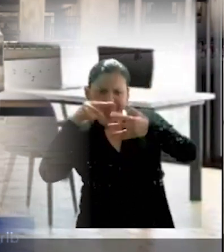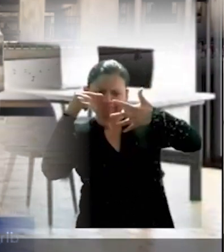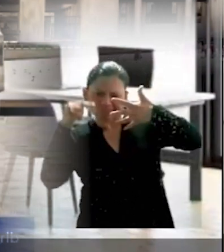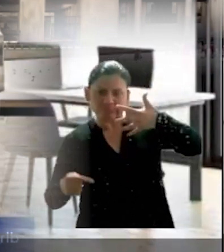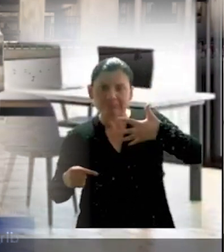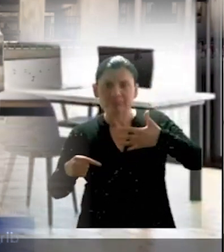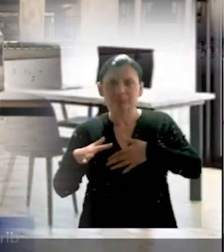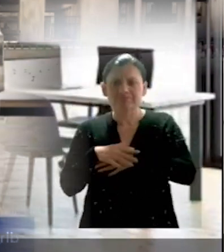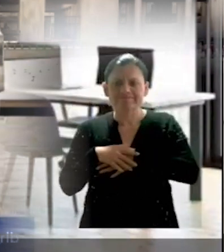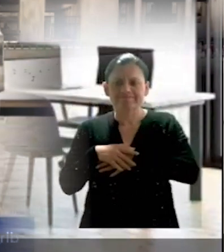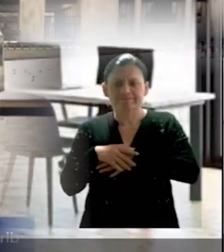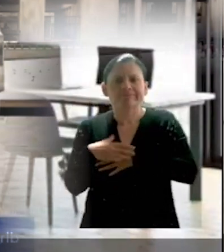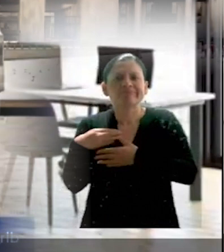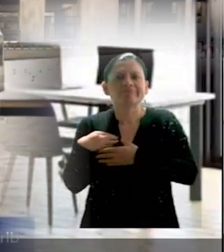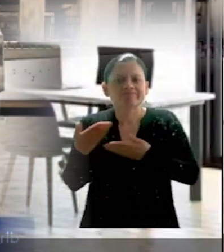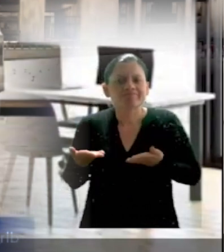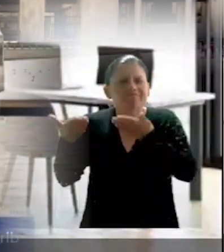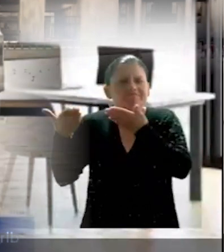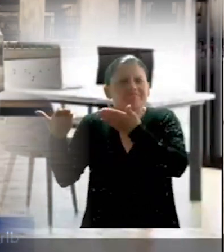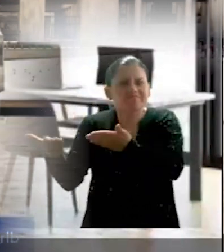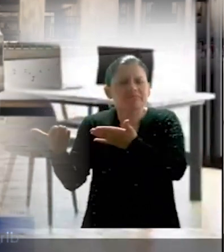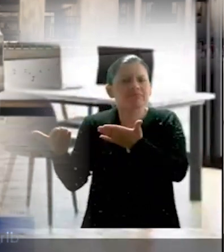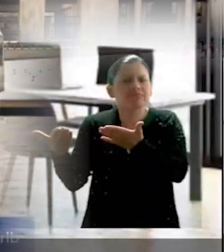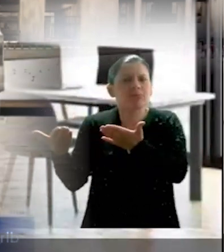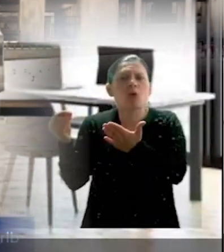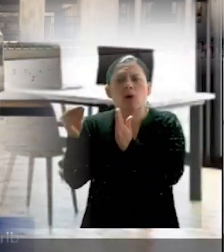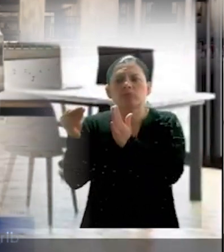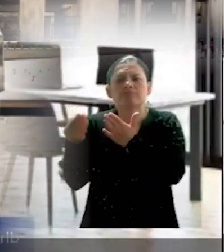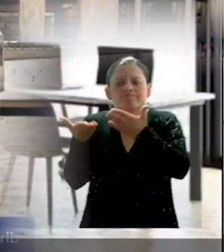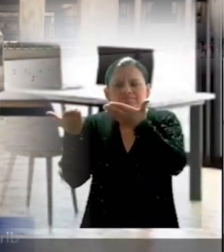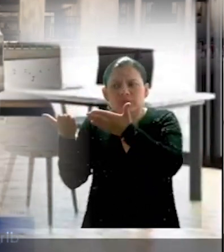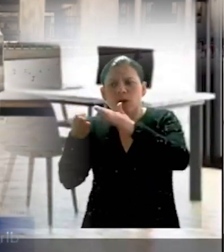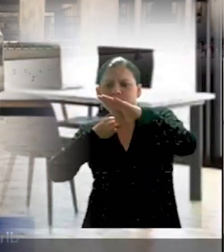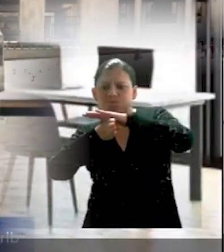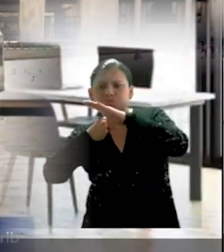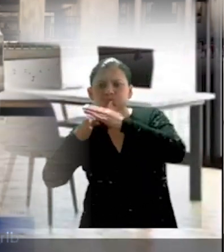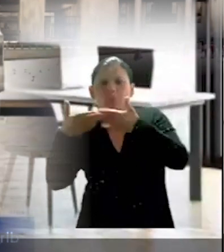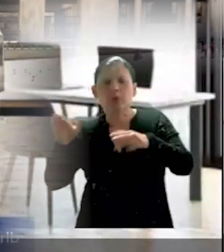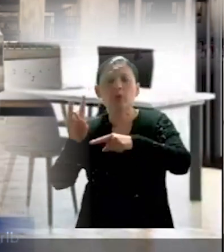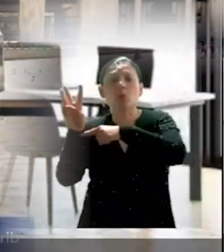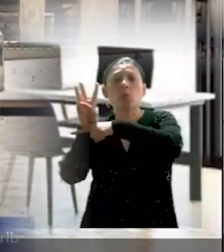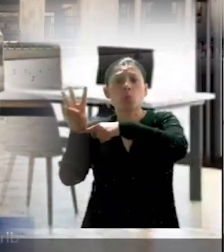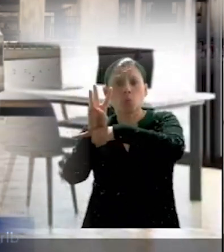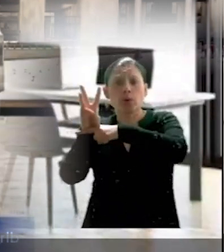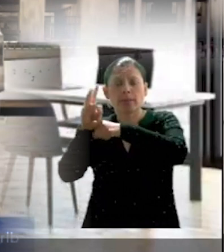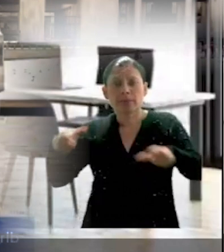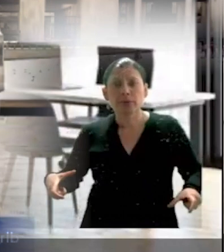depositados o aparecen de acceso al público en la página de la Corte a través de su reglamento interno que